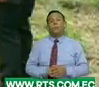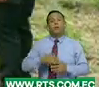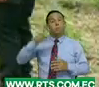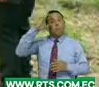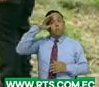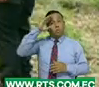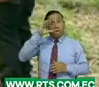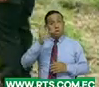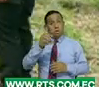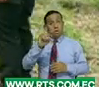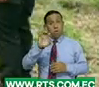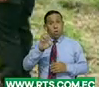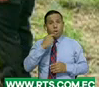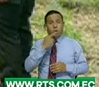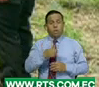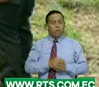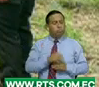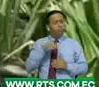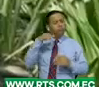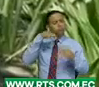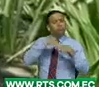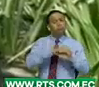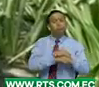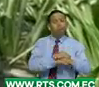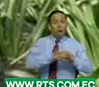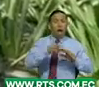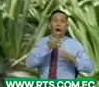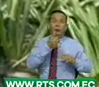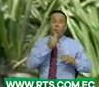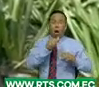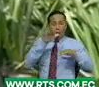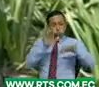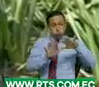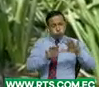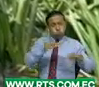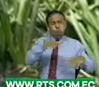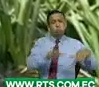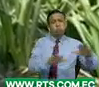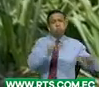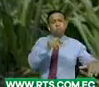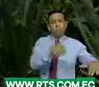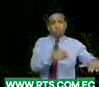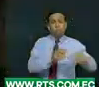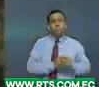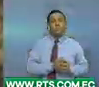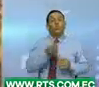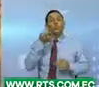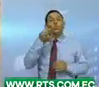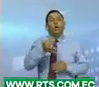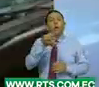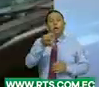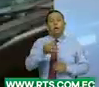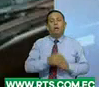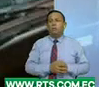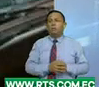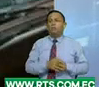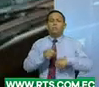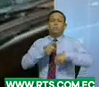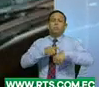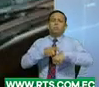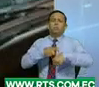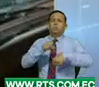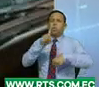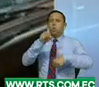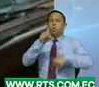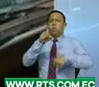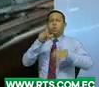el estero conocido como san enrique que atraviesa el sector de los helechos en el cantón durán como a las once y media de la noche el andaba